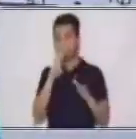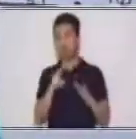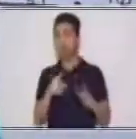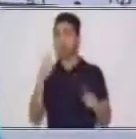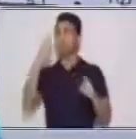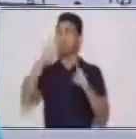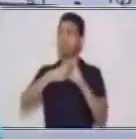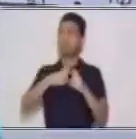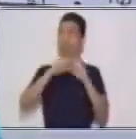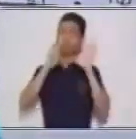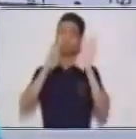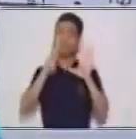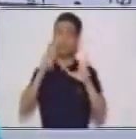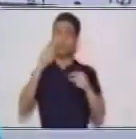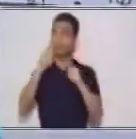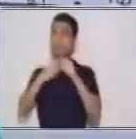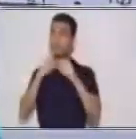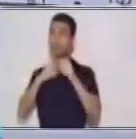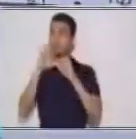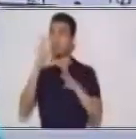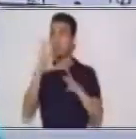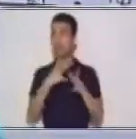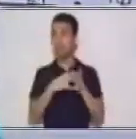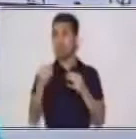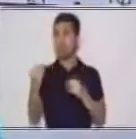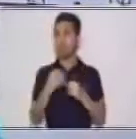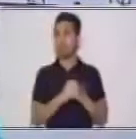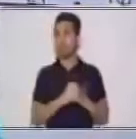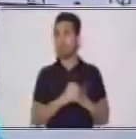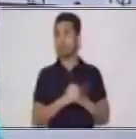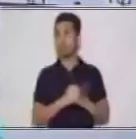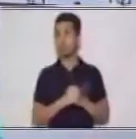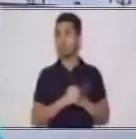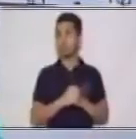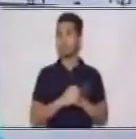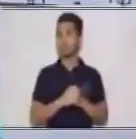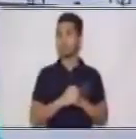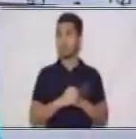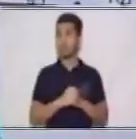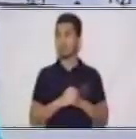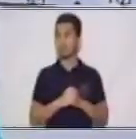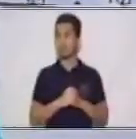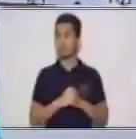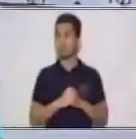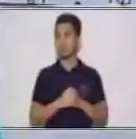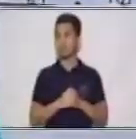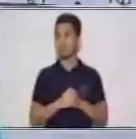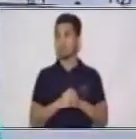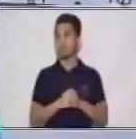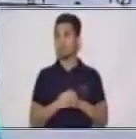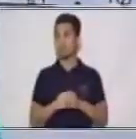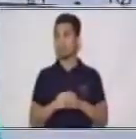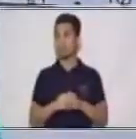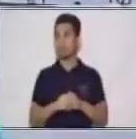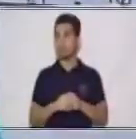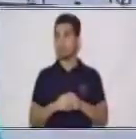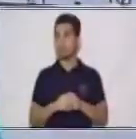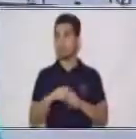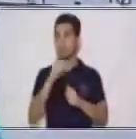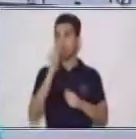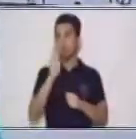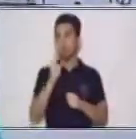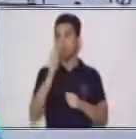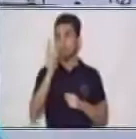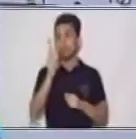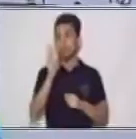más 7 por 5. ¿Tú dices a la 1? ¿A las 2? ¿A las 3? ¿Les